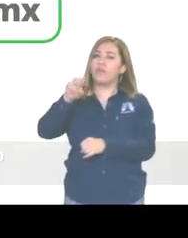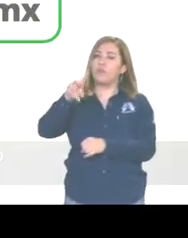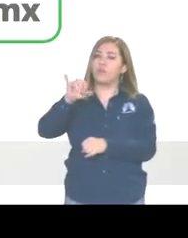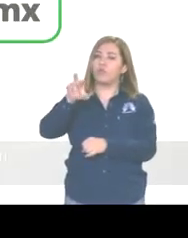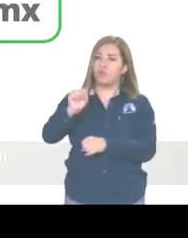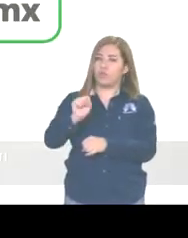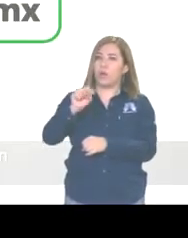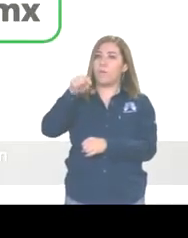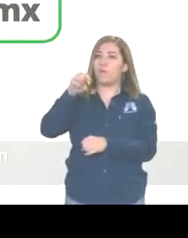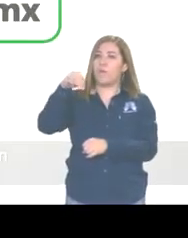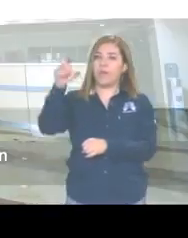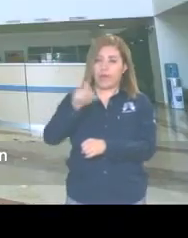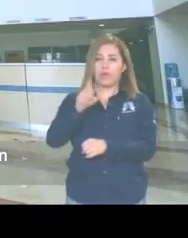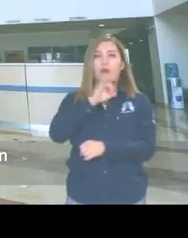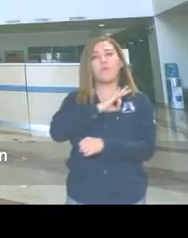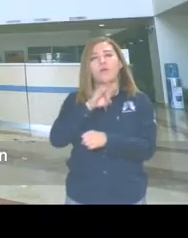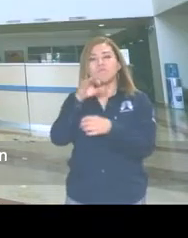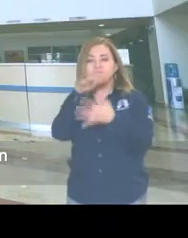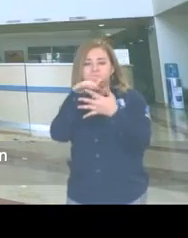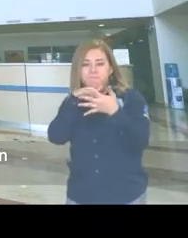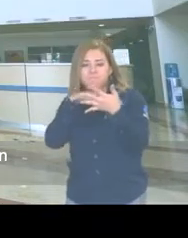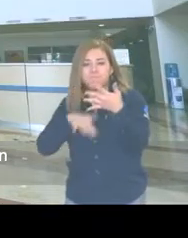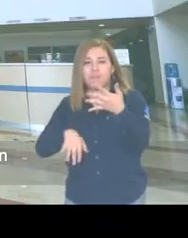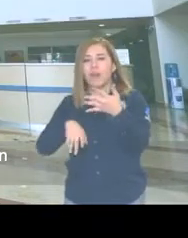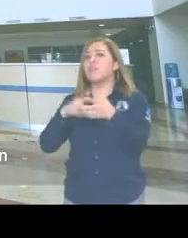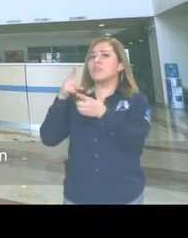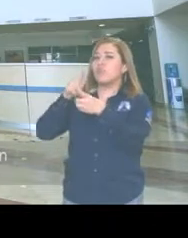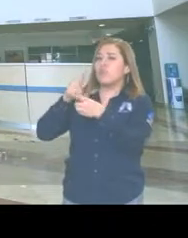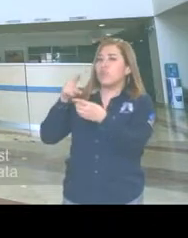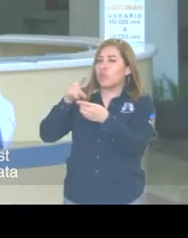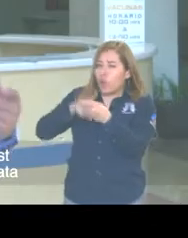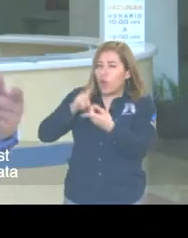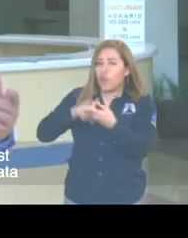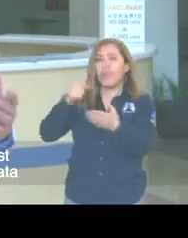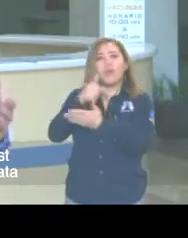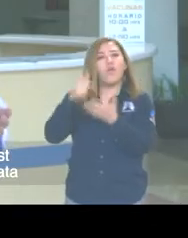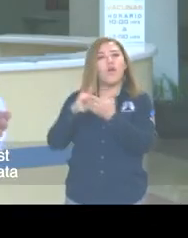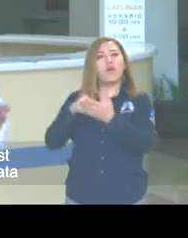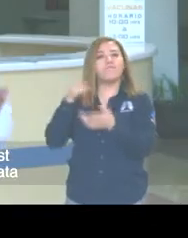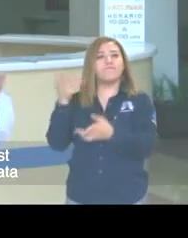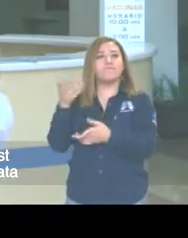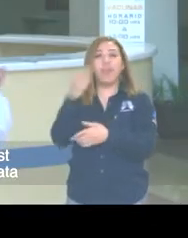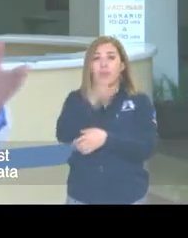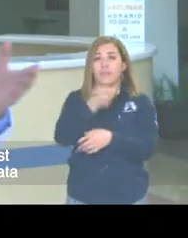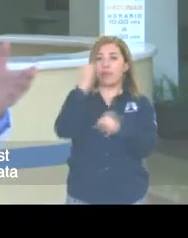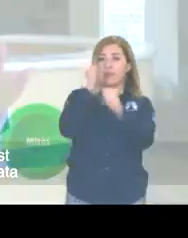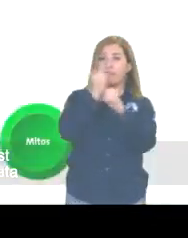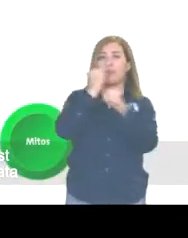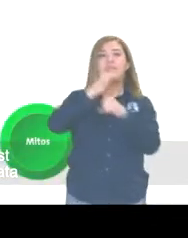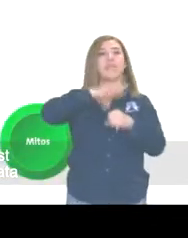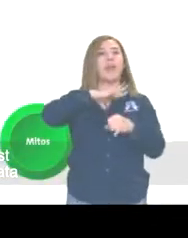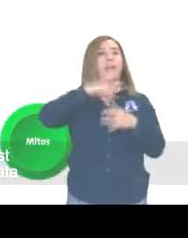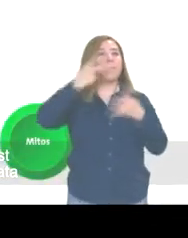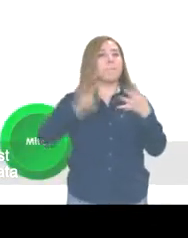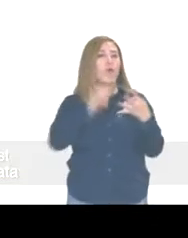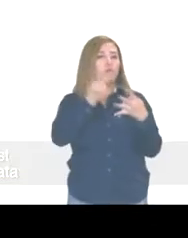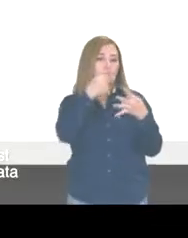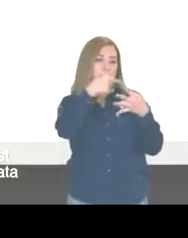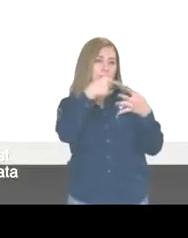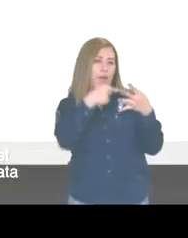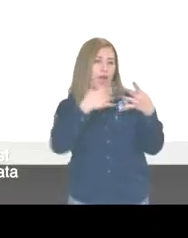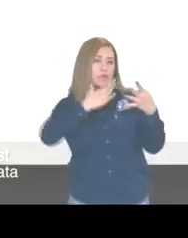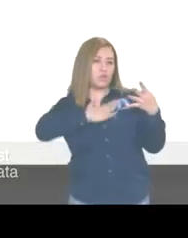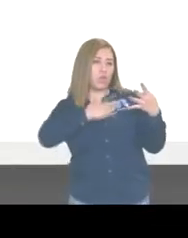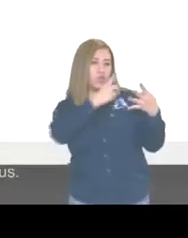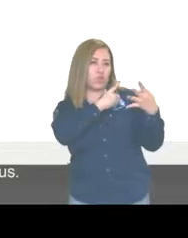slpcoronavirus.mx, en donde podrás consultar la localización de cada uno de ellos. Asimismo, esta página cuenta con un test que al contestarlo tú podrás saber